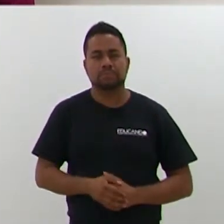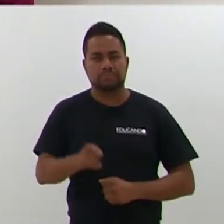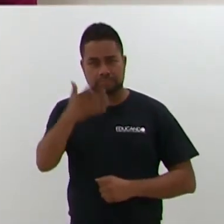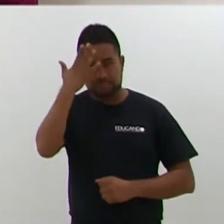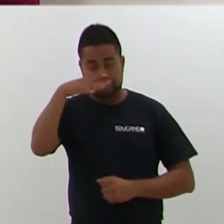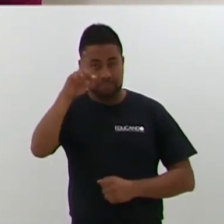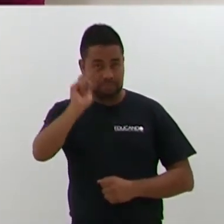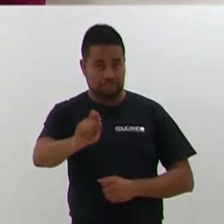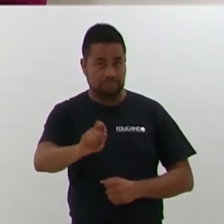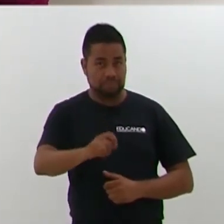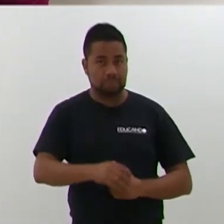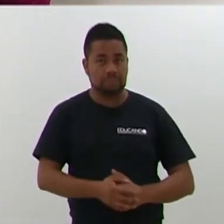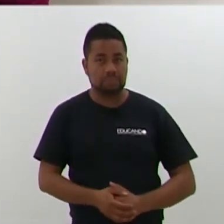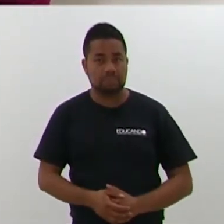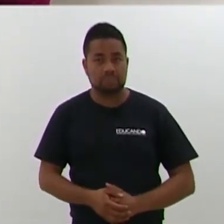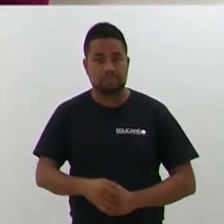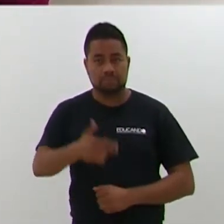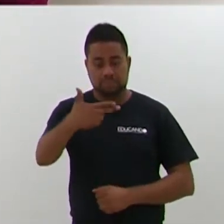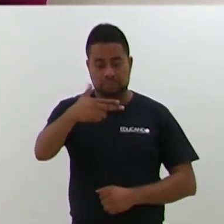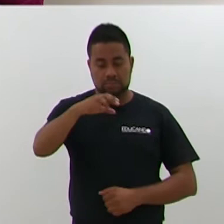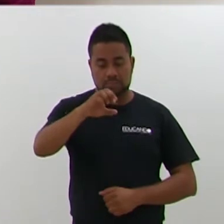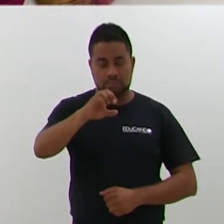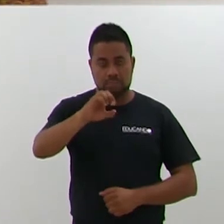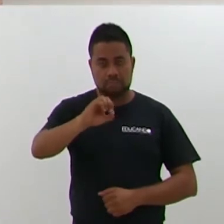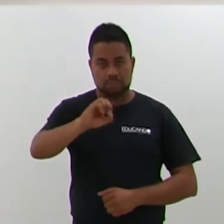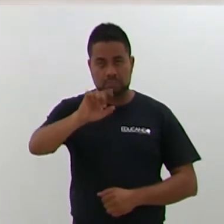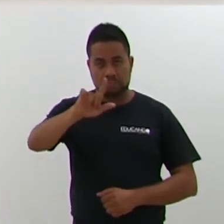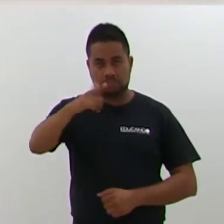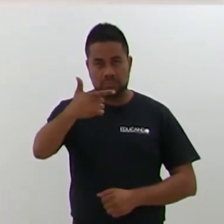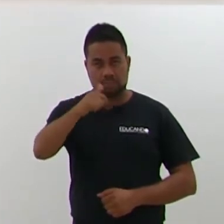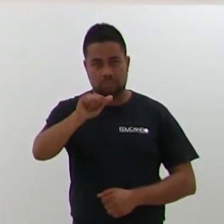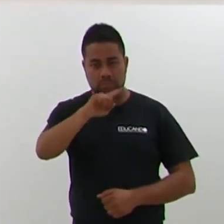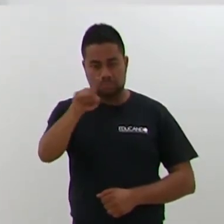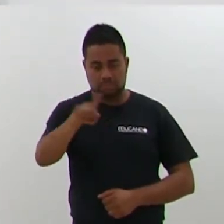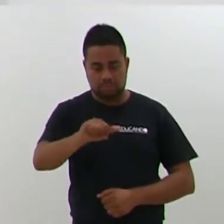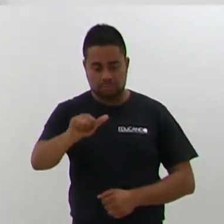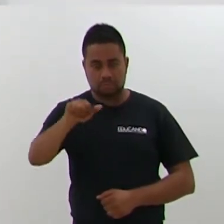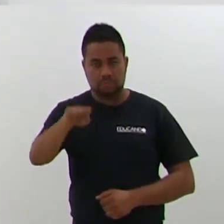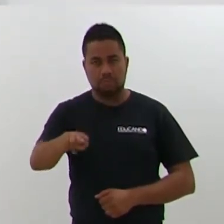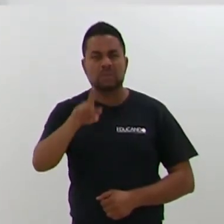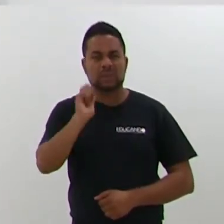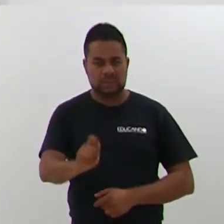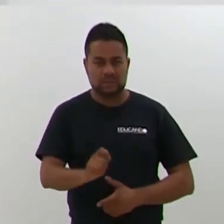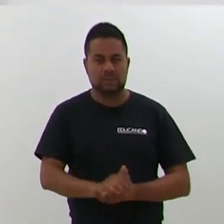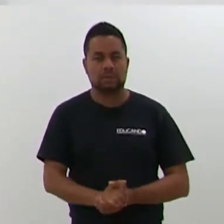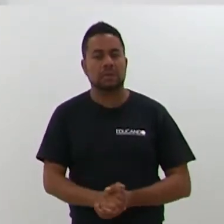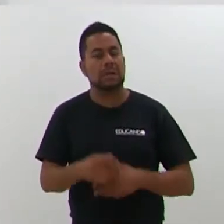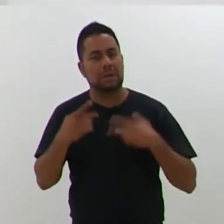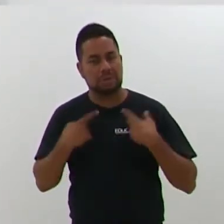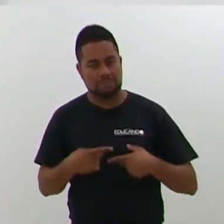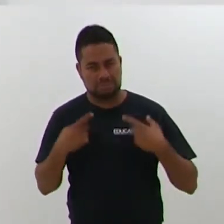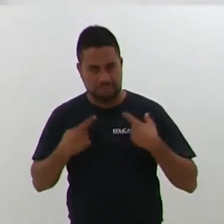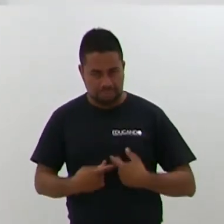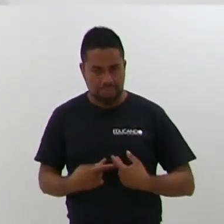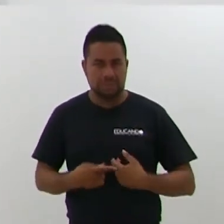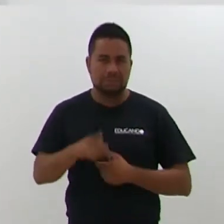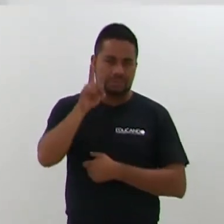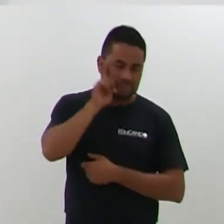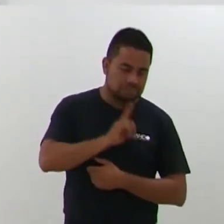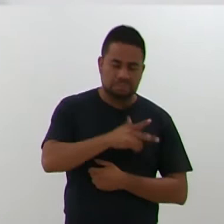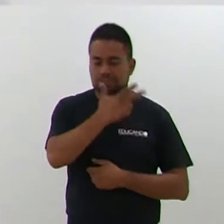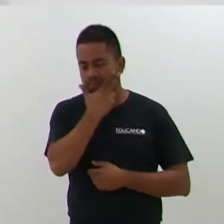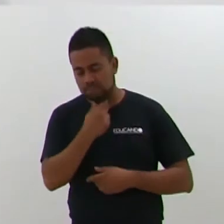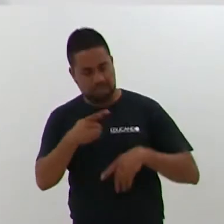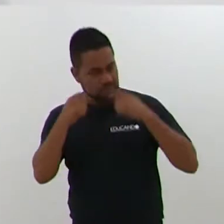que significa holgazán? ¿Saben lo que significa? Un holgazán, pues es un hombre, una mujer,